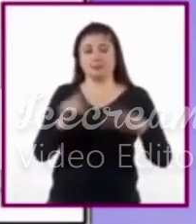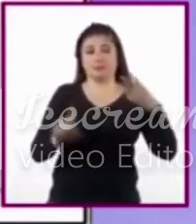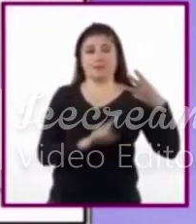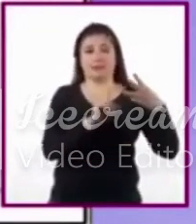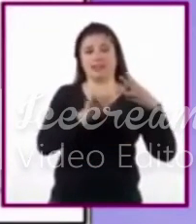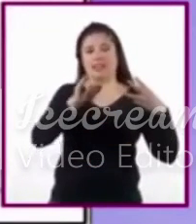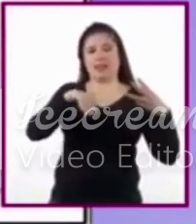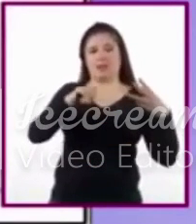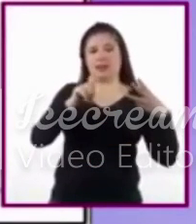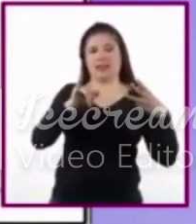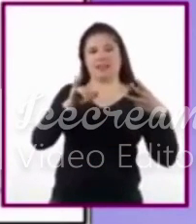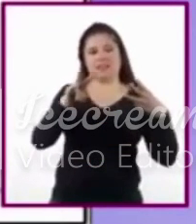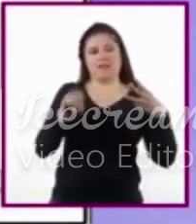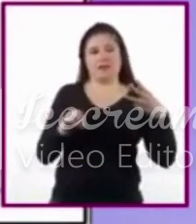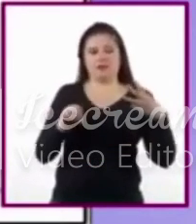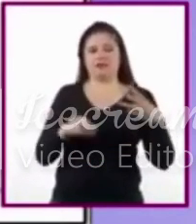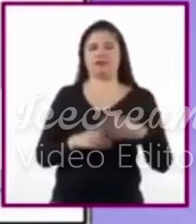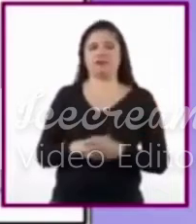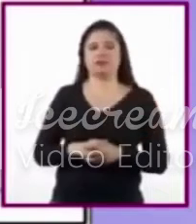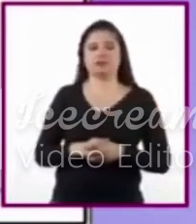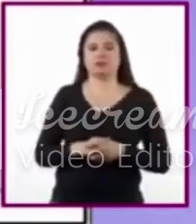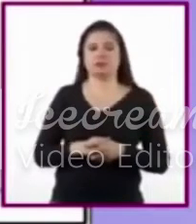Y el imperativo.